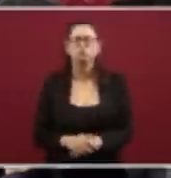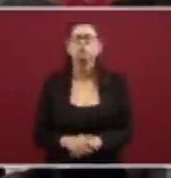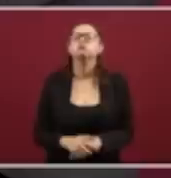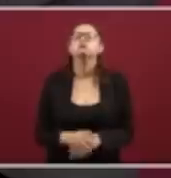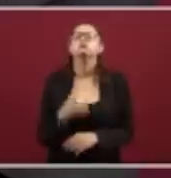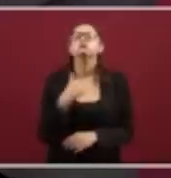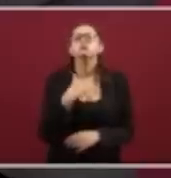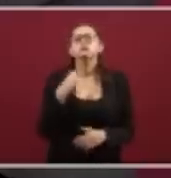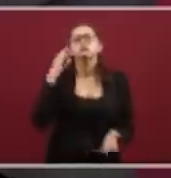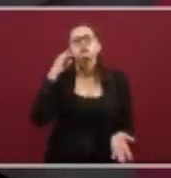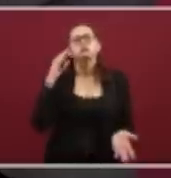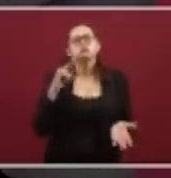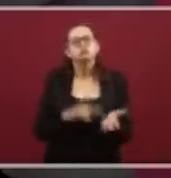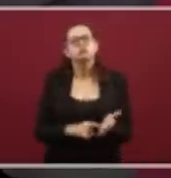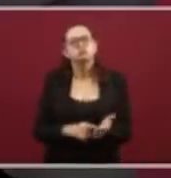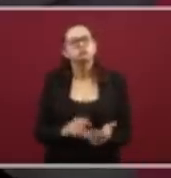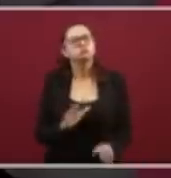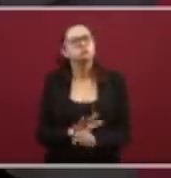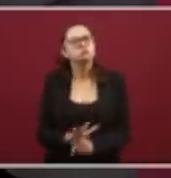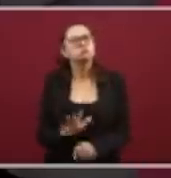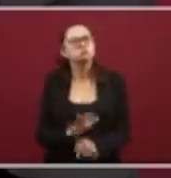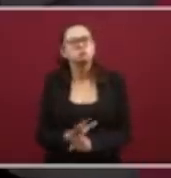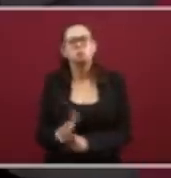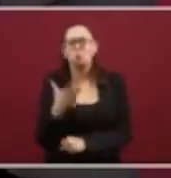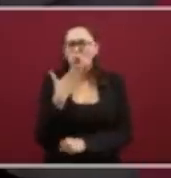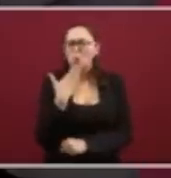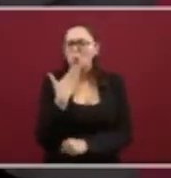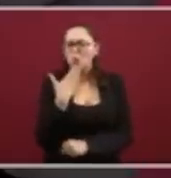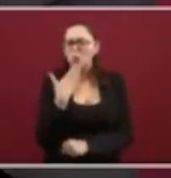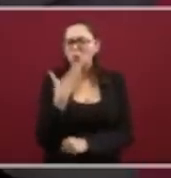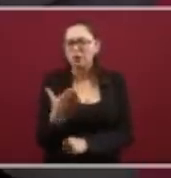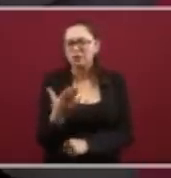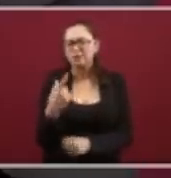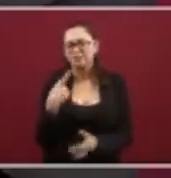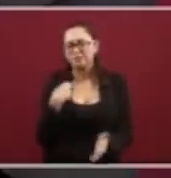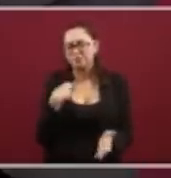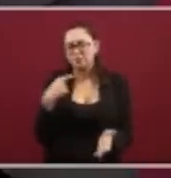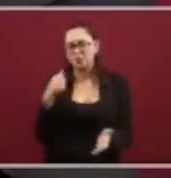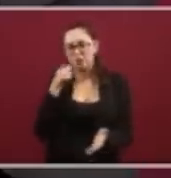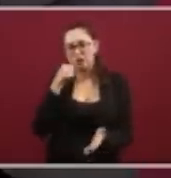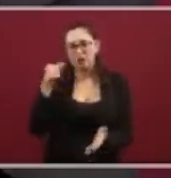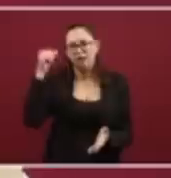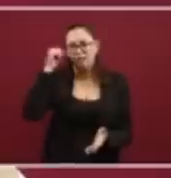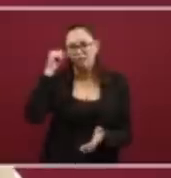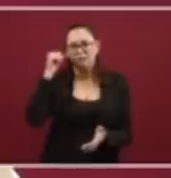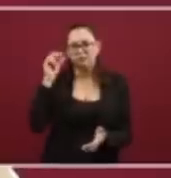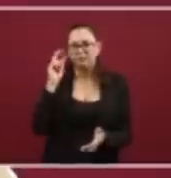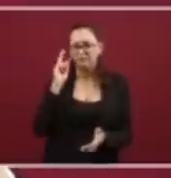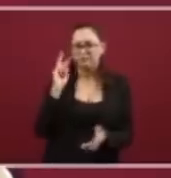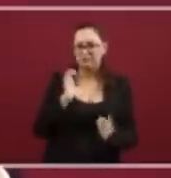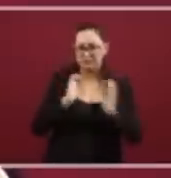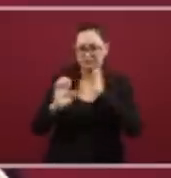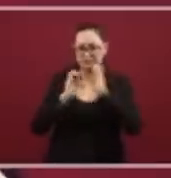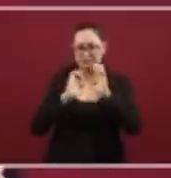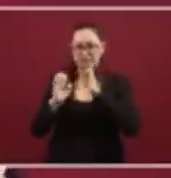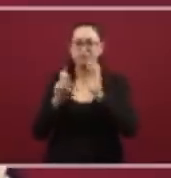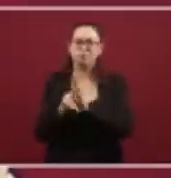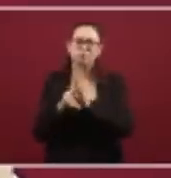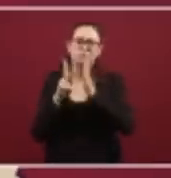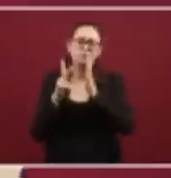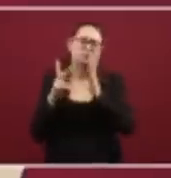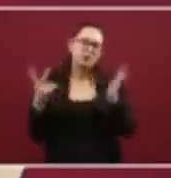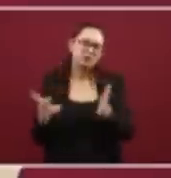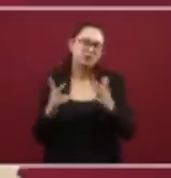satisfactorios para la población sobre todo yo le comentaba el com periodista el día de ayer quien me hizo una entrevista para un diario francés